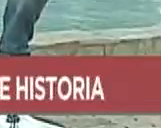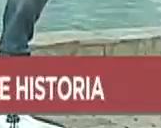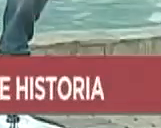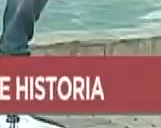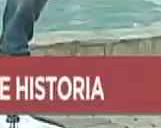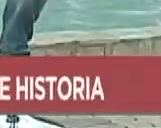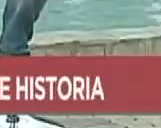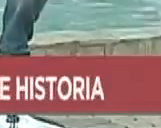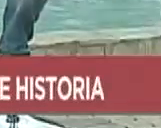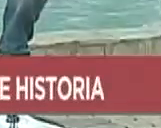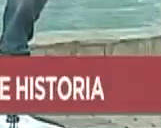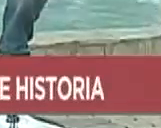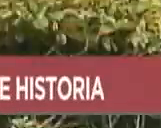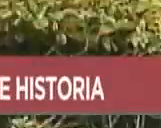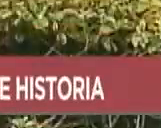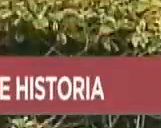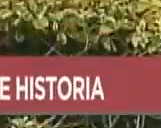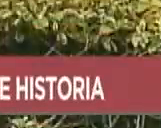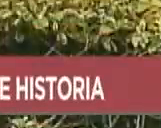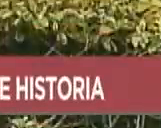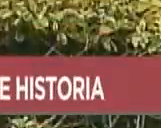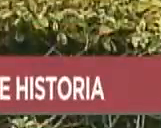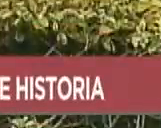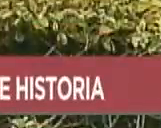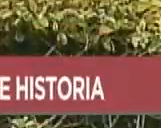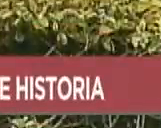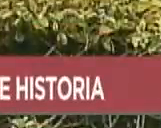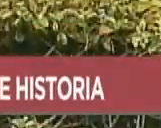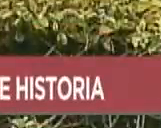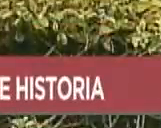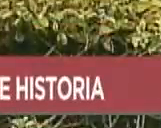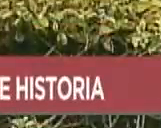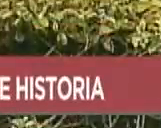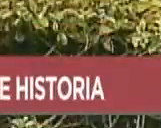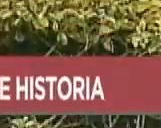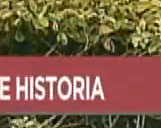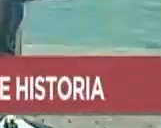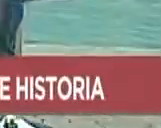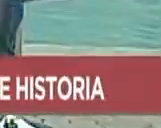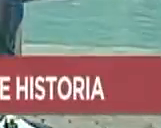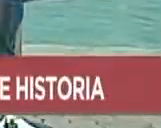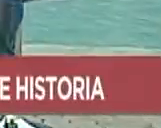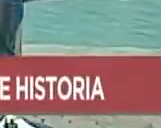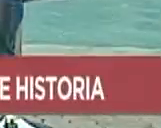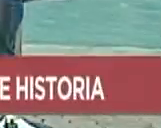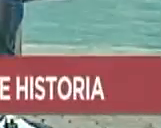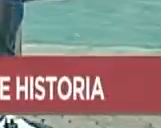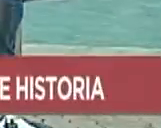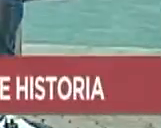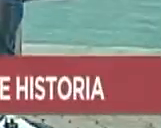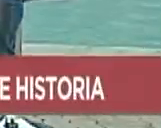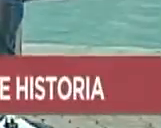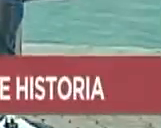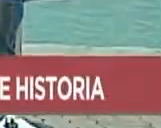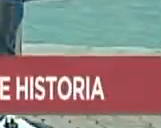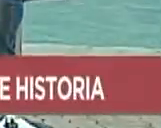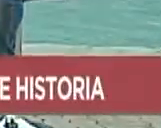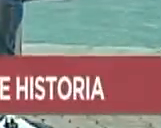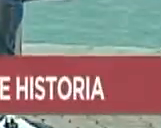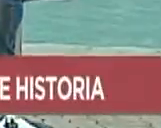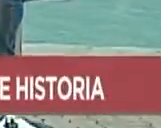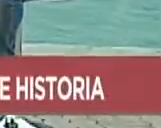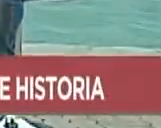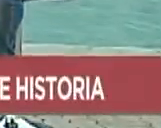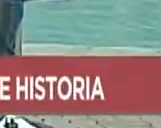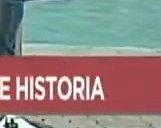ustedes han lanzado una bandera que es la historia viva la historia crítica la historia analítica y han lanzado también una